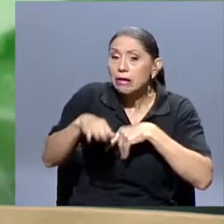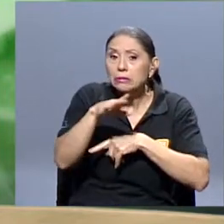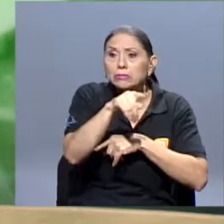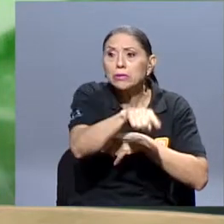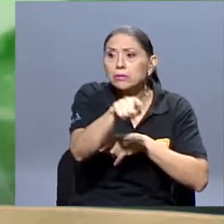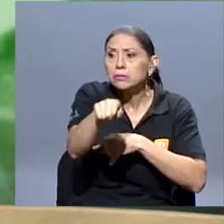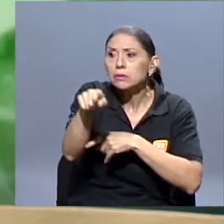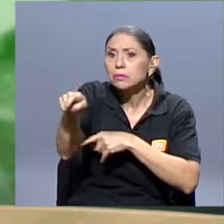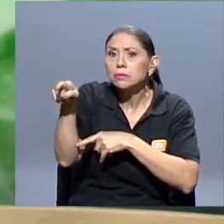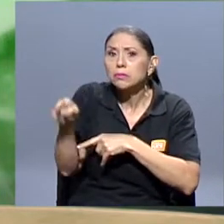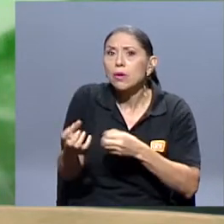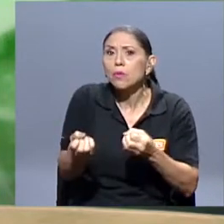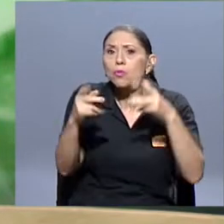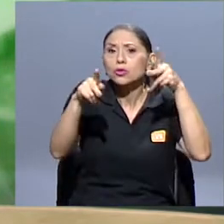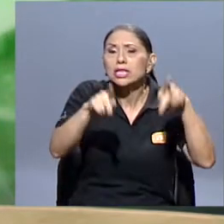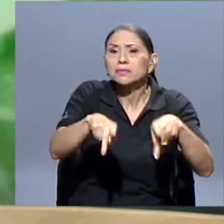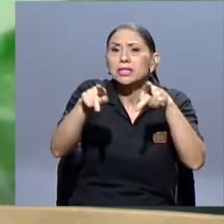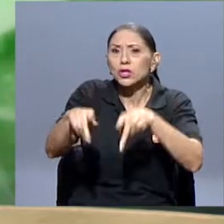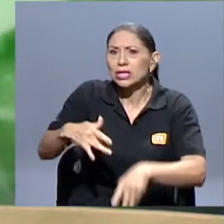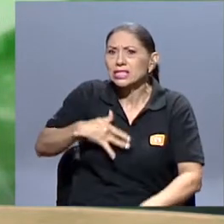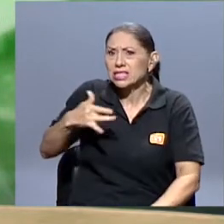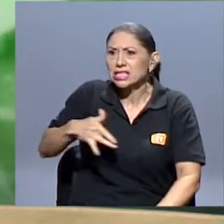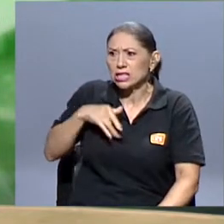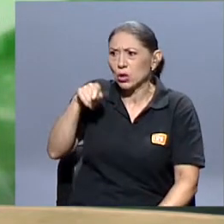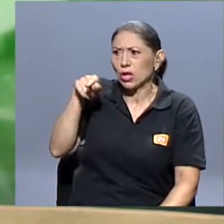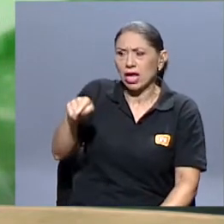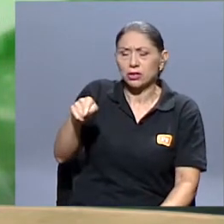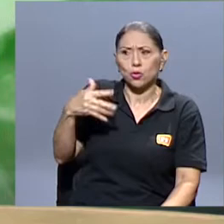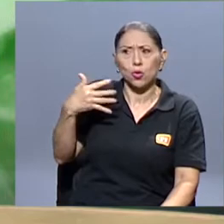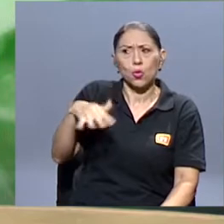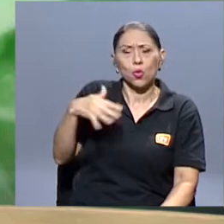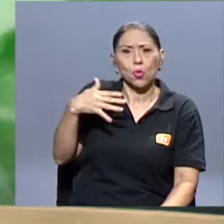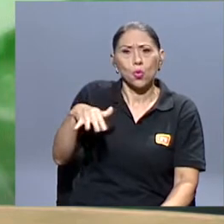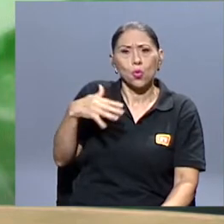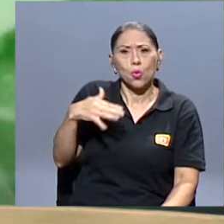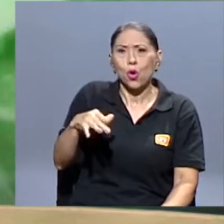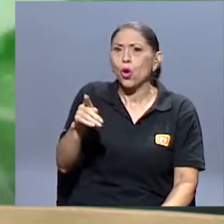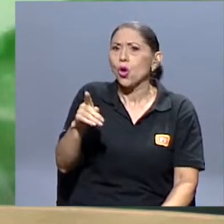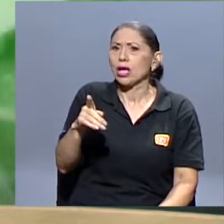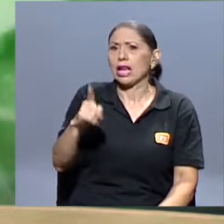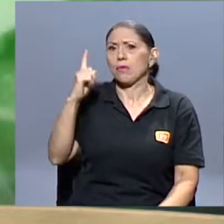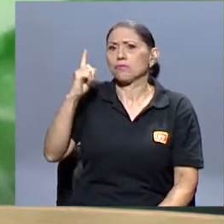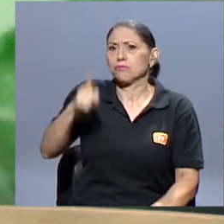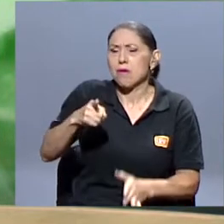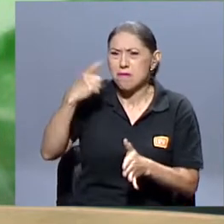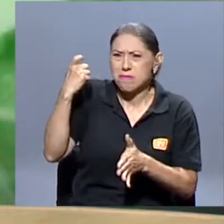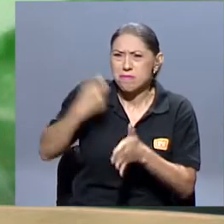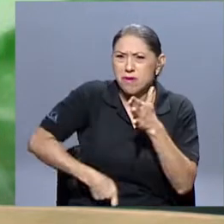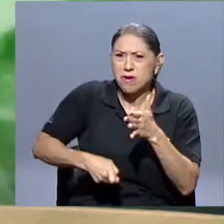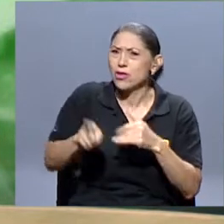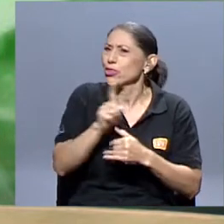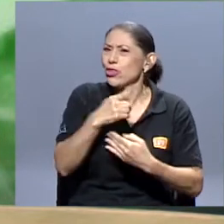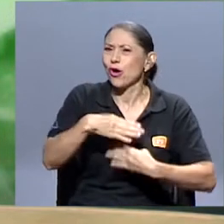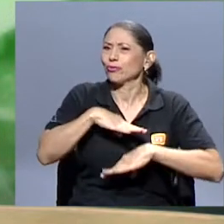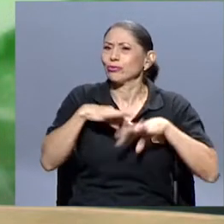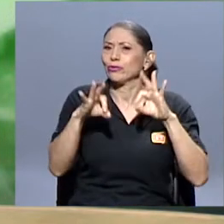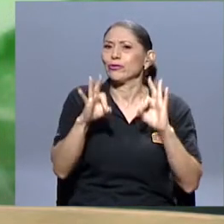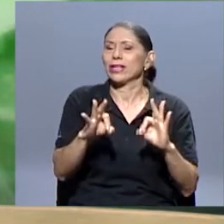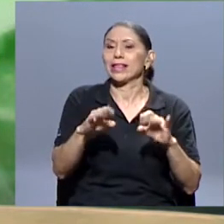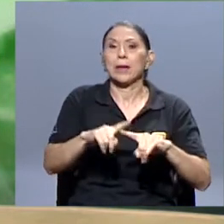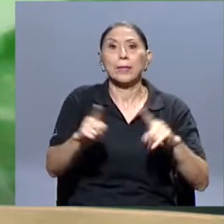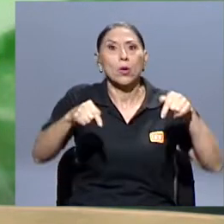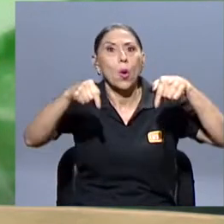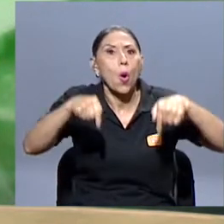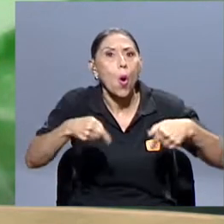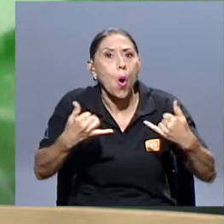ciudadanía sintió que la norma que se aplicó no era lo suficiente para el momento que estábamos viviendo. Hoy estamos casi